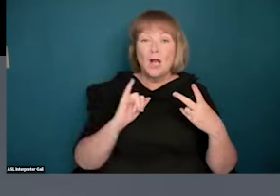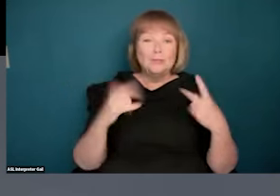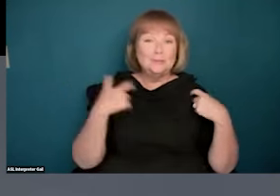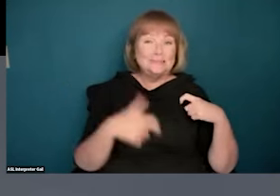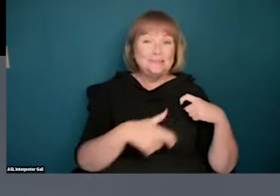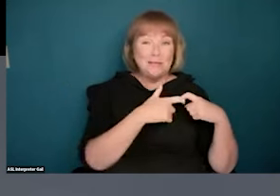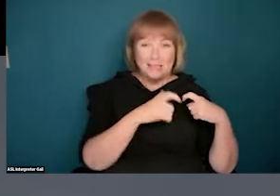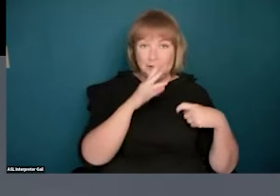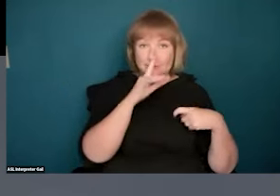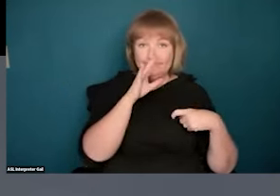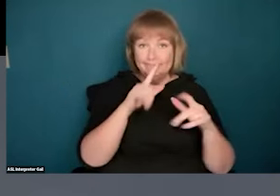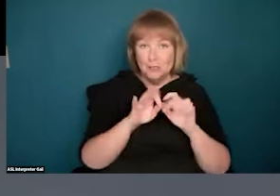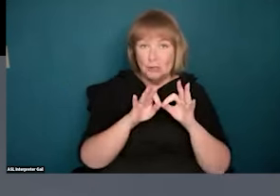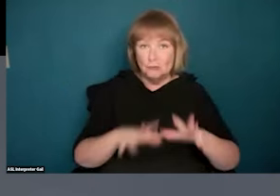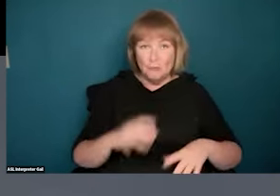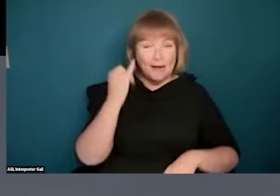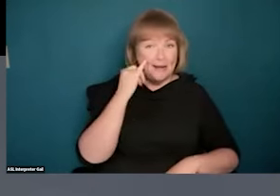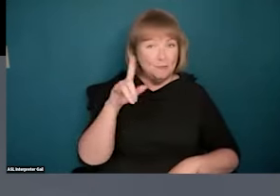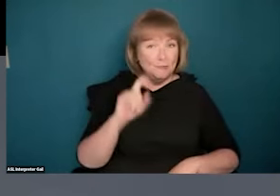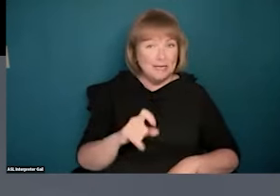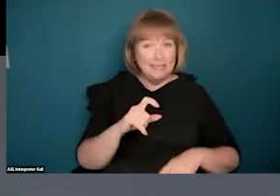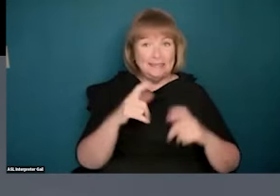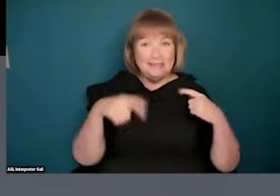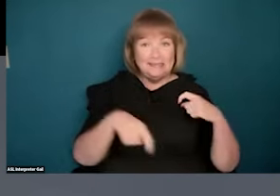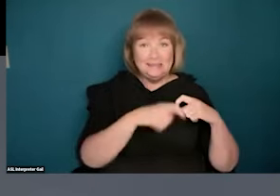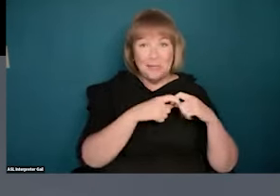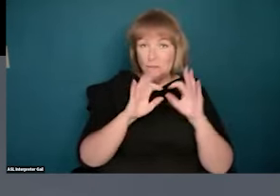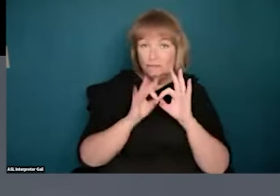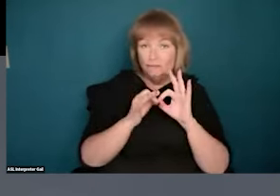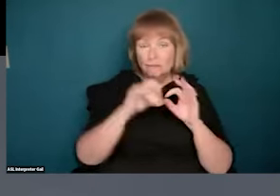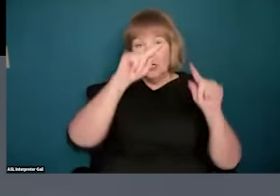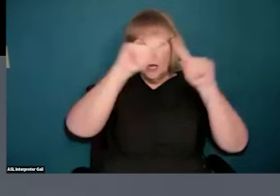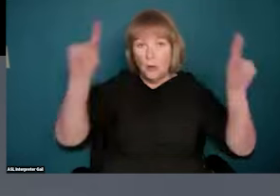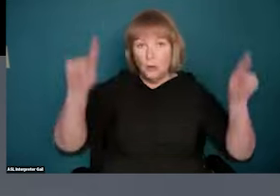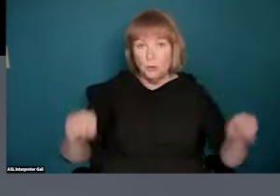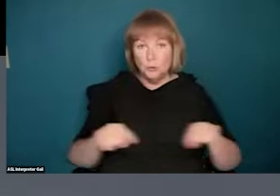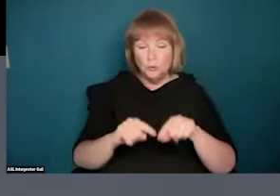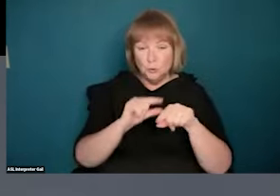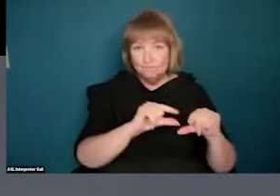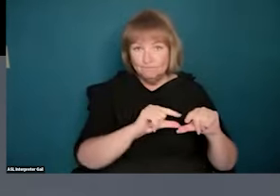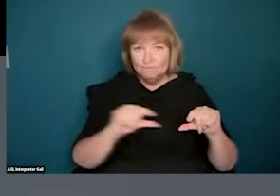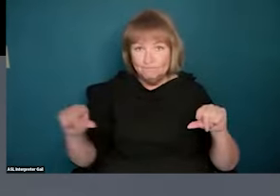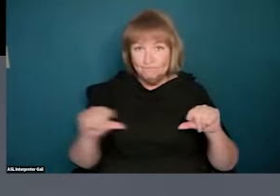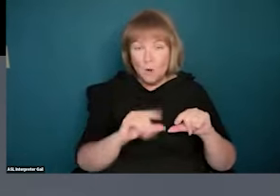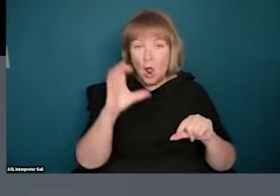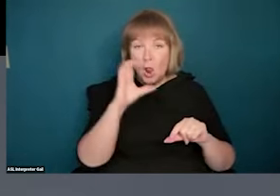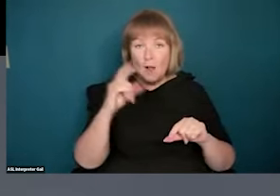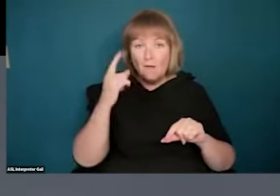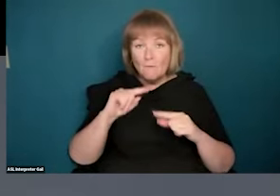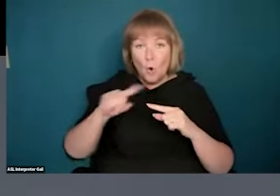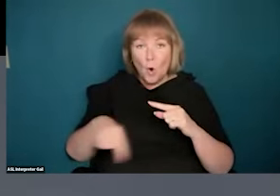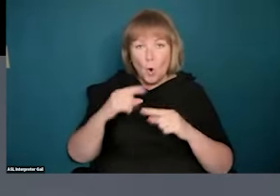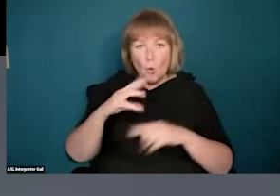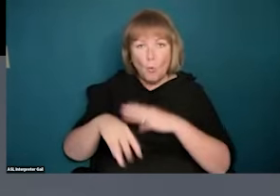señales americano, usted puede hacerle ping a las interpretadas y a las traductoras. Y si usted necesita